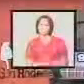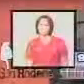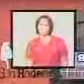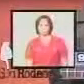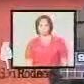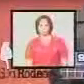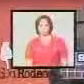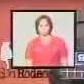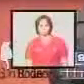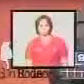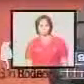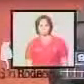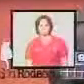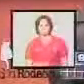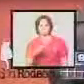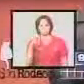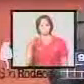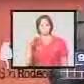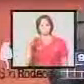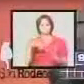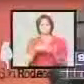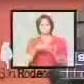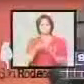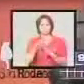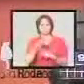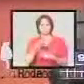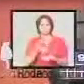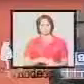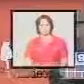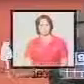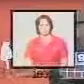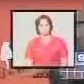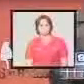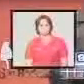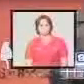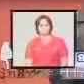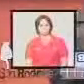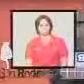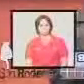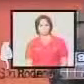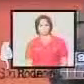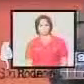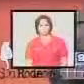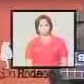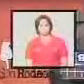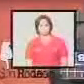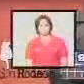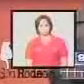de 35 millones. Sí.